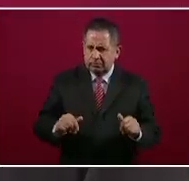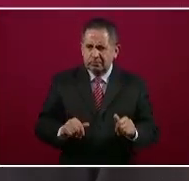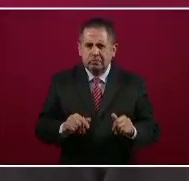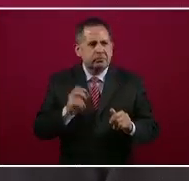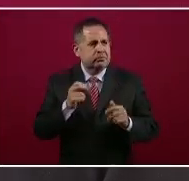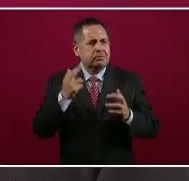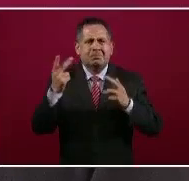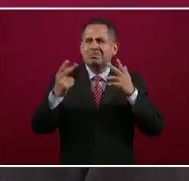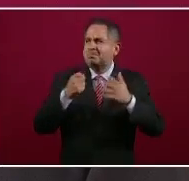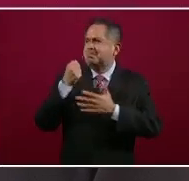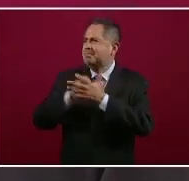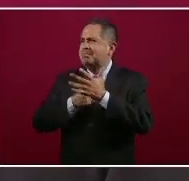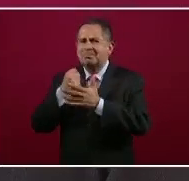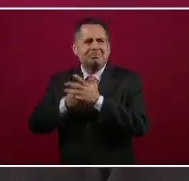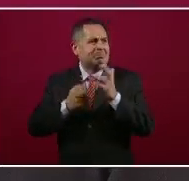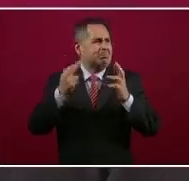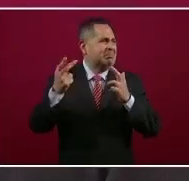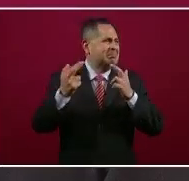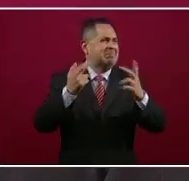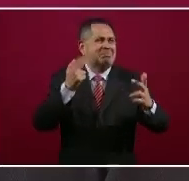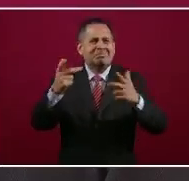afecten comercios